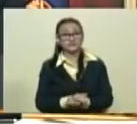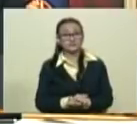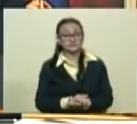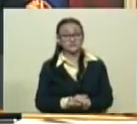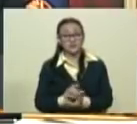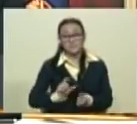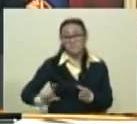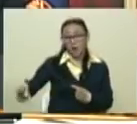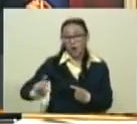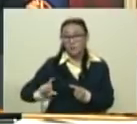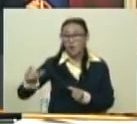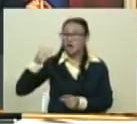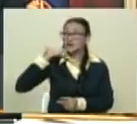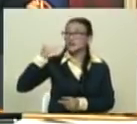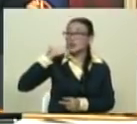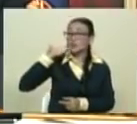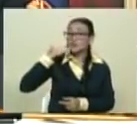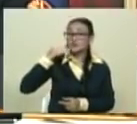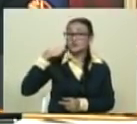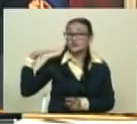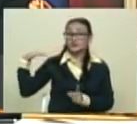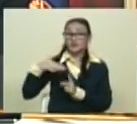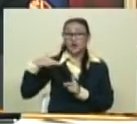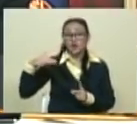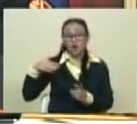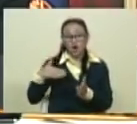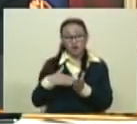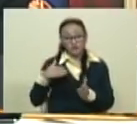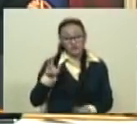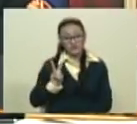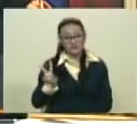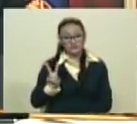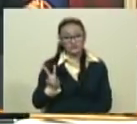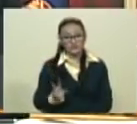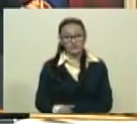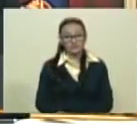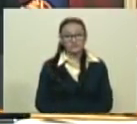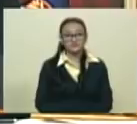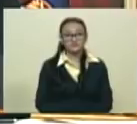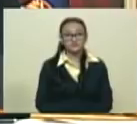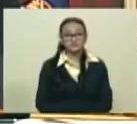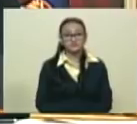al imperio agrediendo a Venezuela.